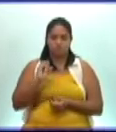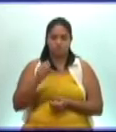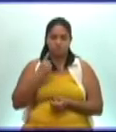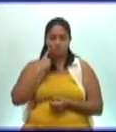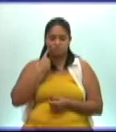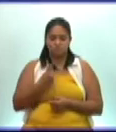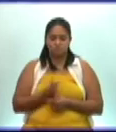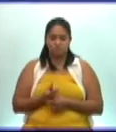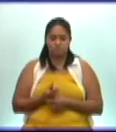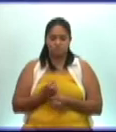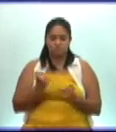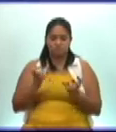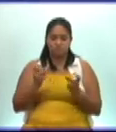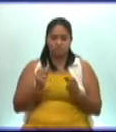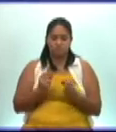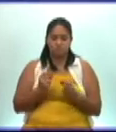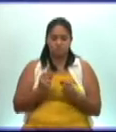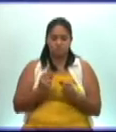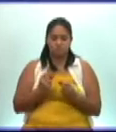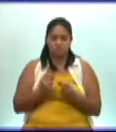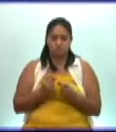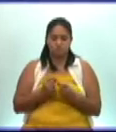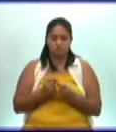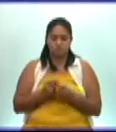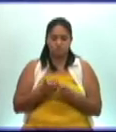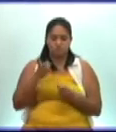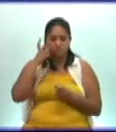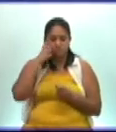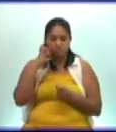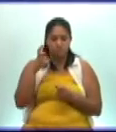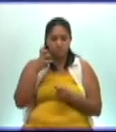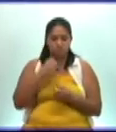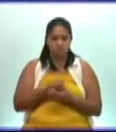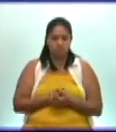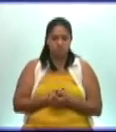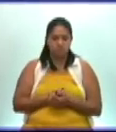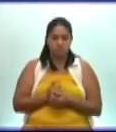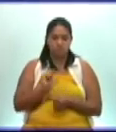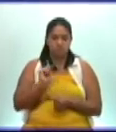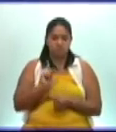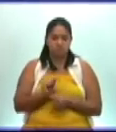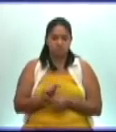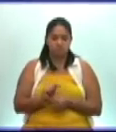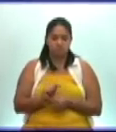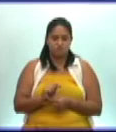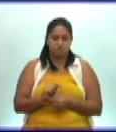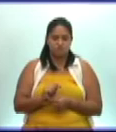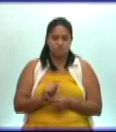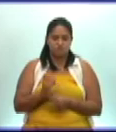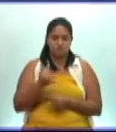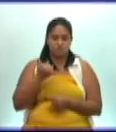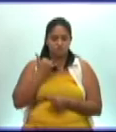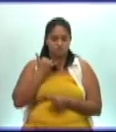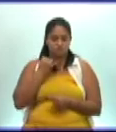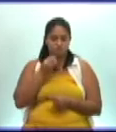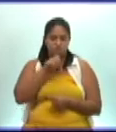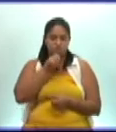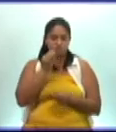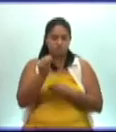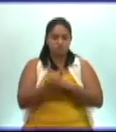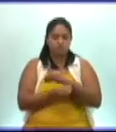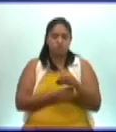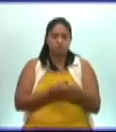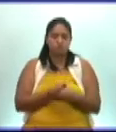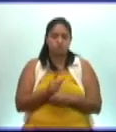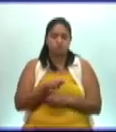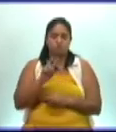la calculadora científica de su teléfono, nosotros podemos entonces sustituir estos valores